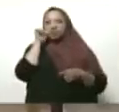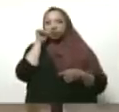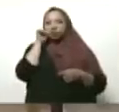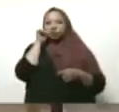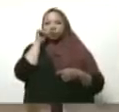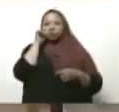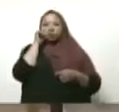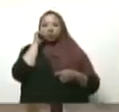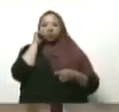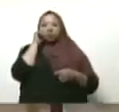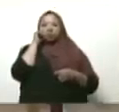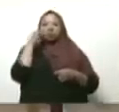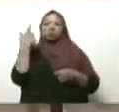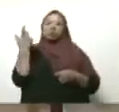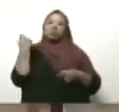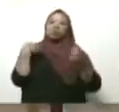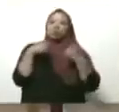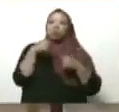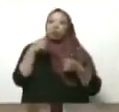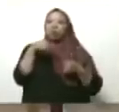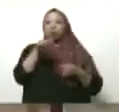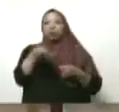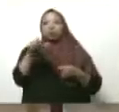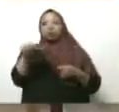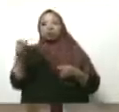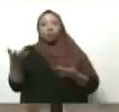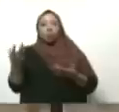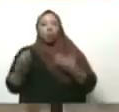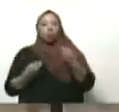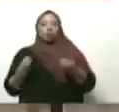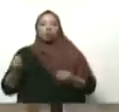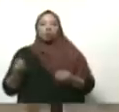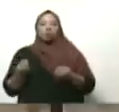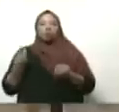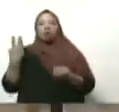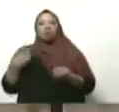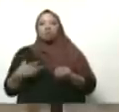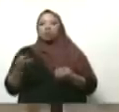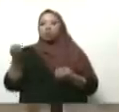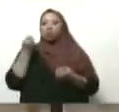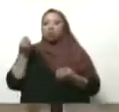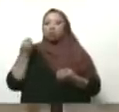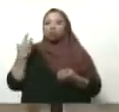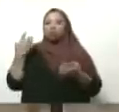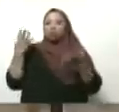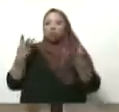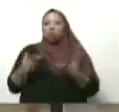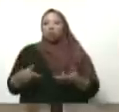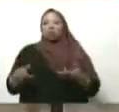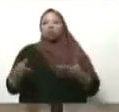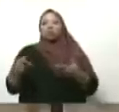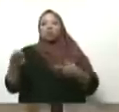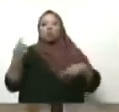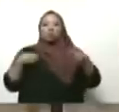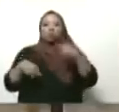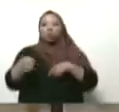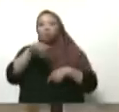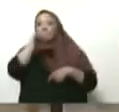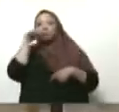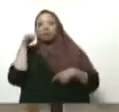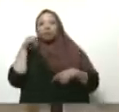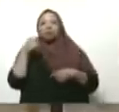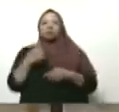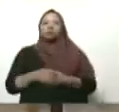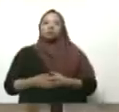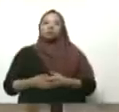perfil del consumidor o la persona consumidora cuáles son los tipos de drogas consecuencias del consumo